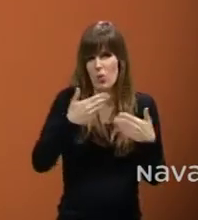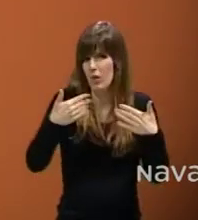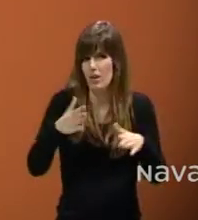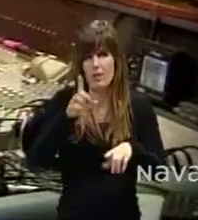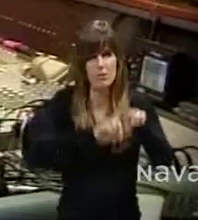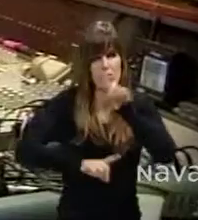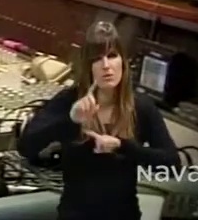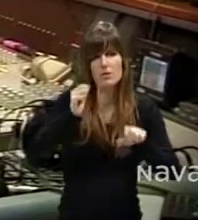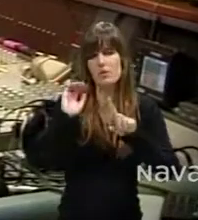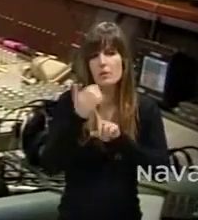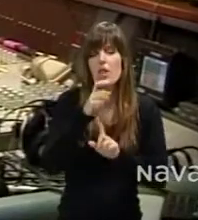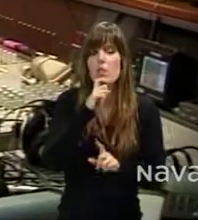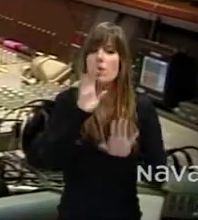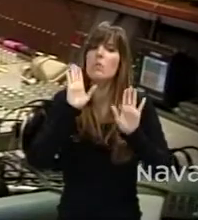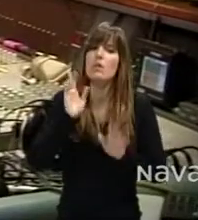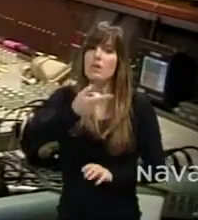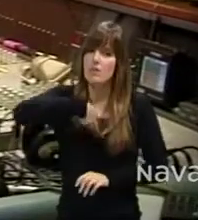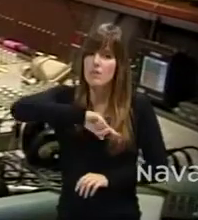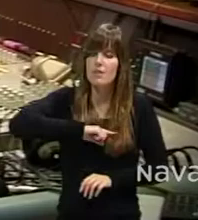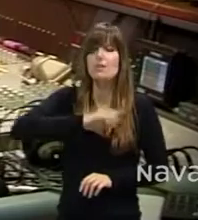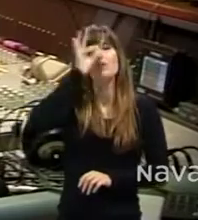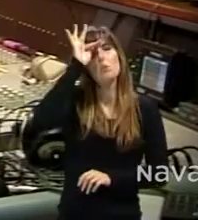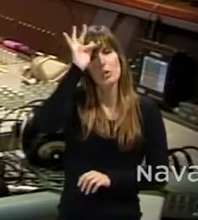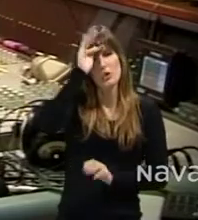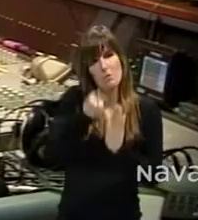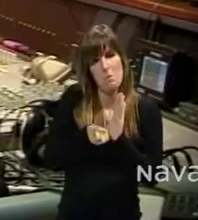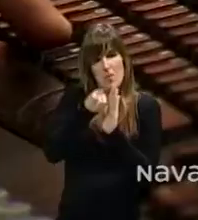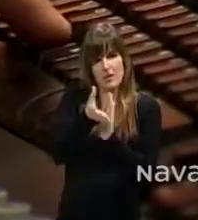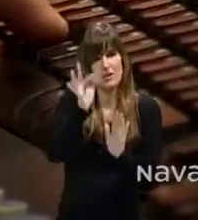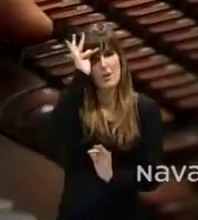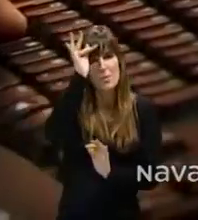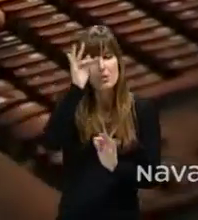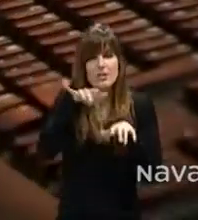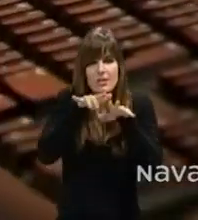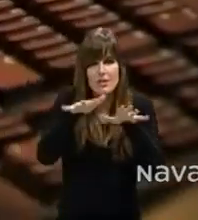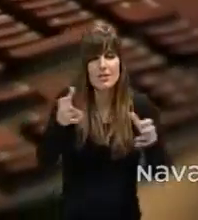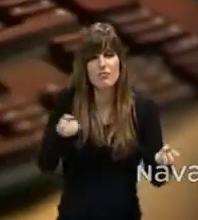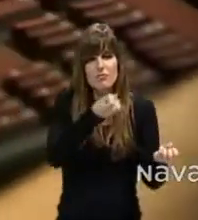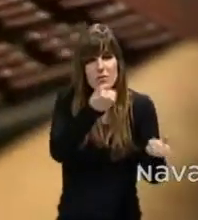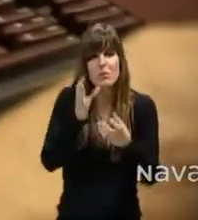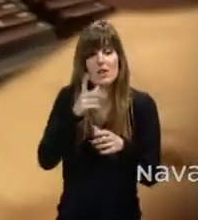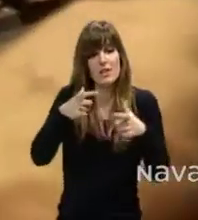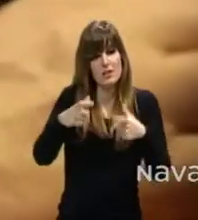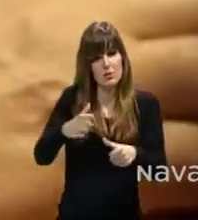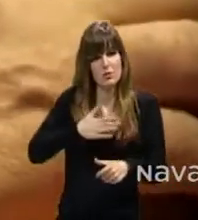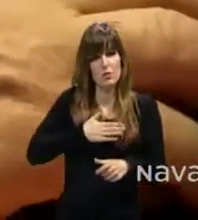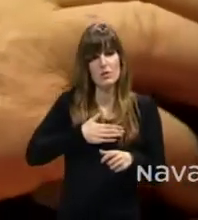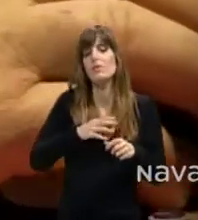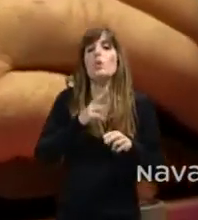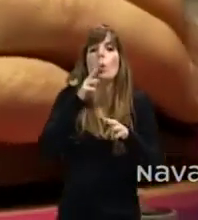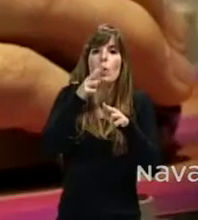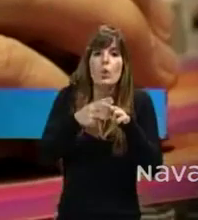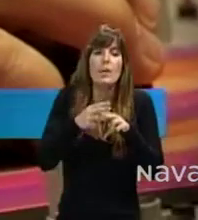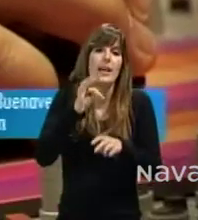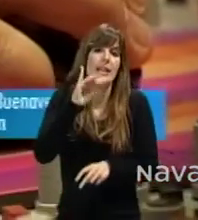Sí que hay un mensaje optimista dentro de lo nuestro. Nosotros pertenecemos a un sector que se denomina